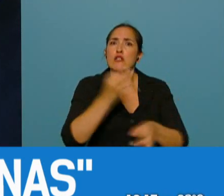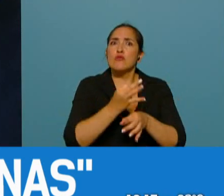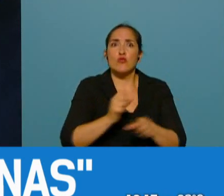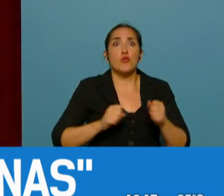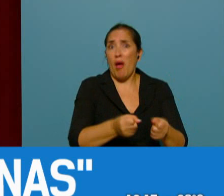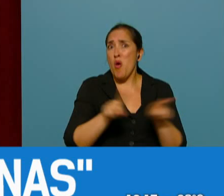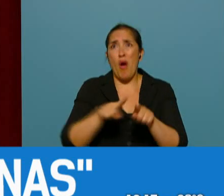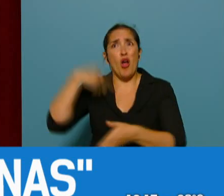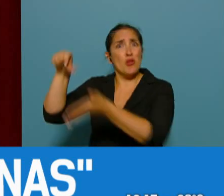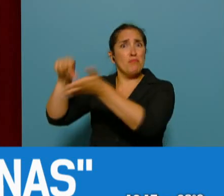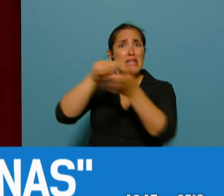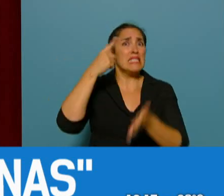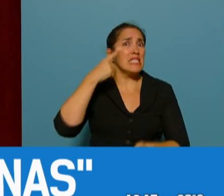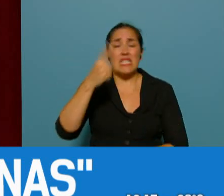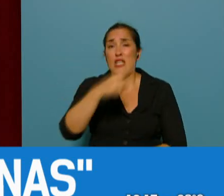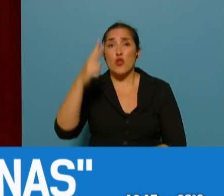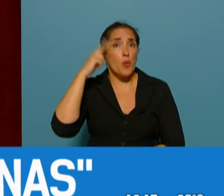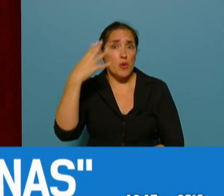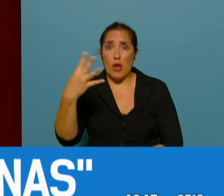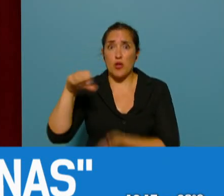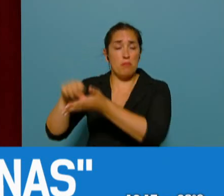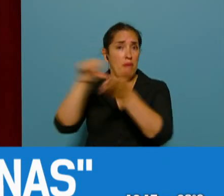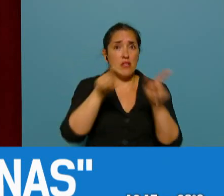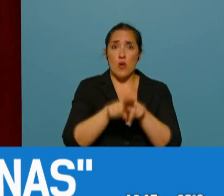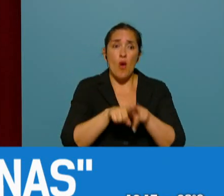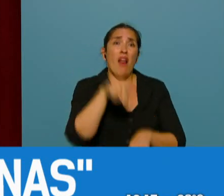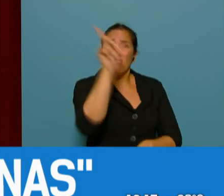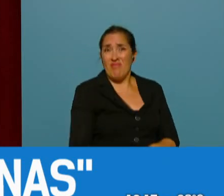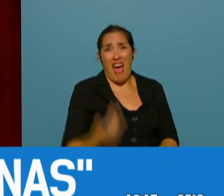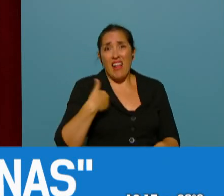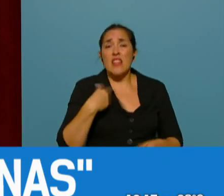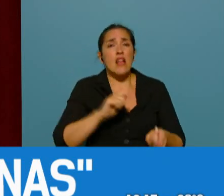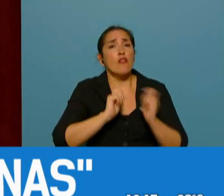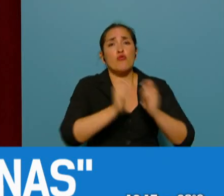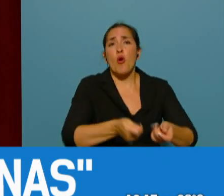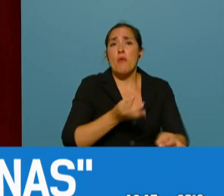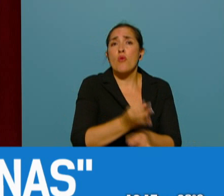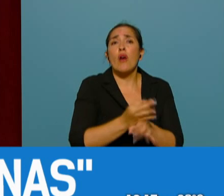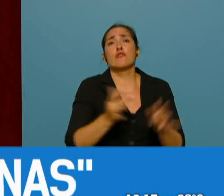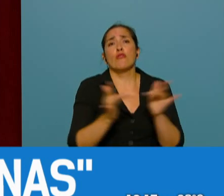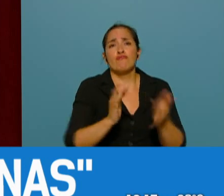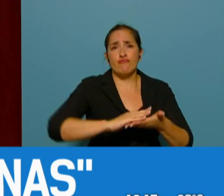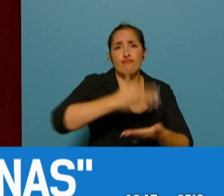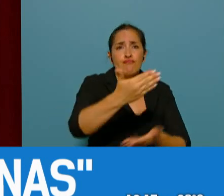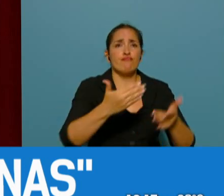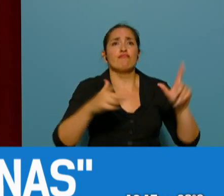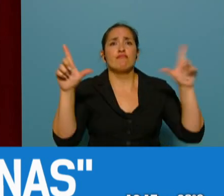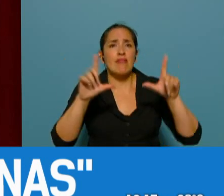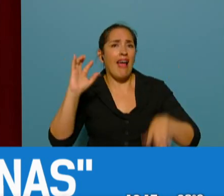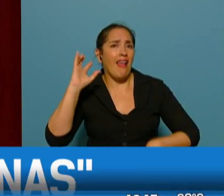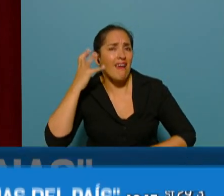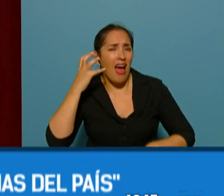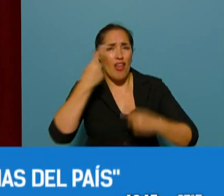Nacional y las 24 jurisdicciones desplegaron recursos educativos en soporte digital, papel, televisivo y